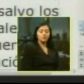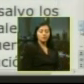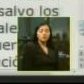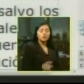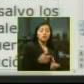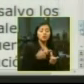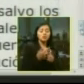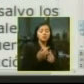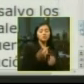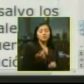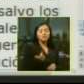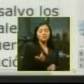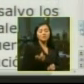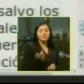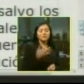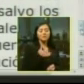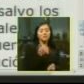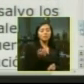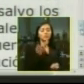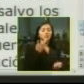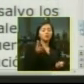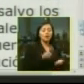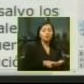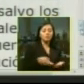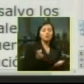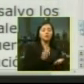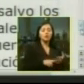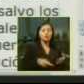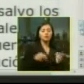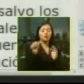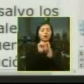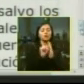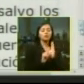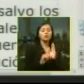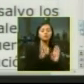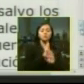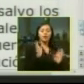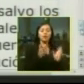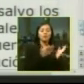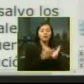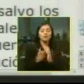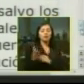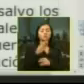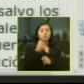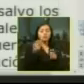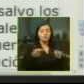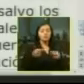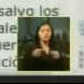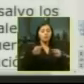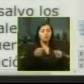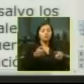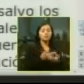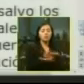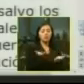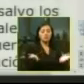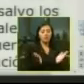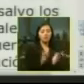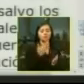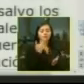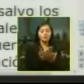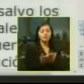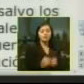nosotros podemos seguir repitiendo artículos que ya han sido tratados y debatidos aquí en el Pleno de la Asamblea.